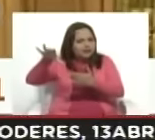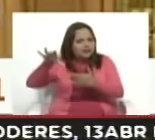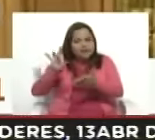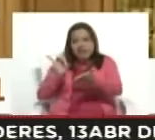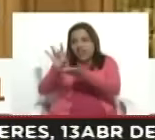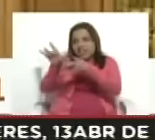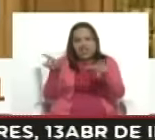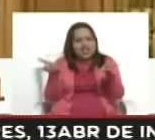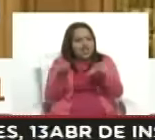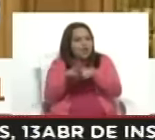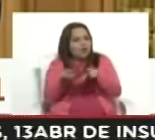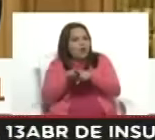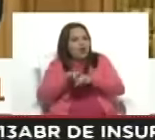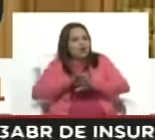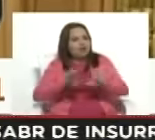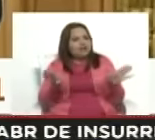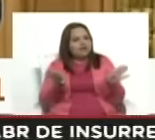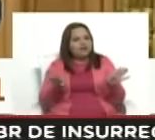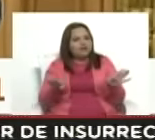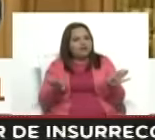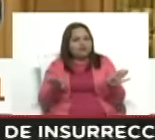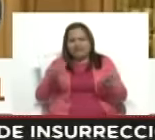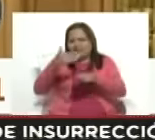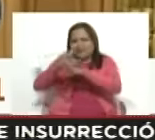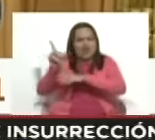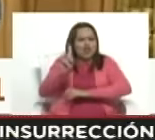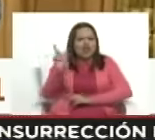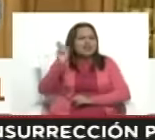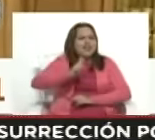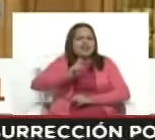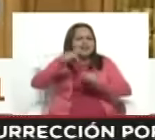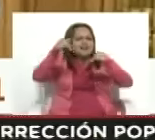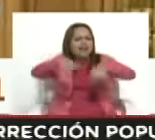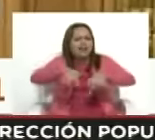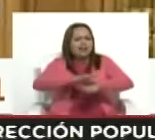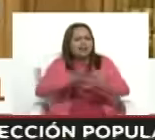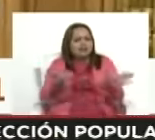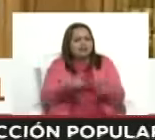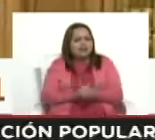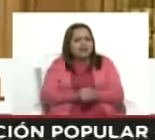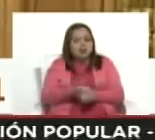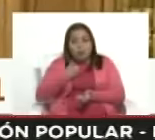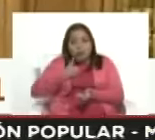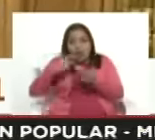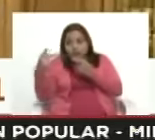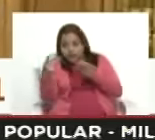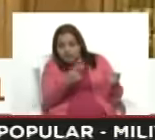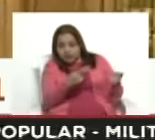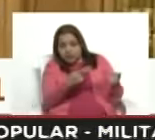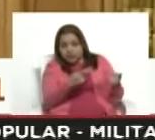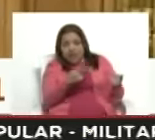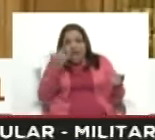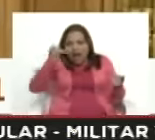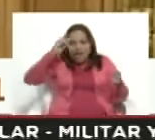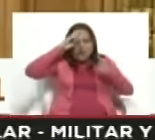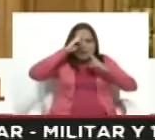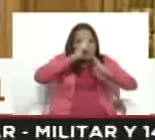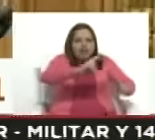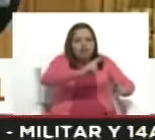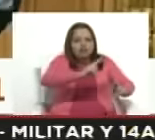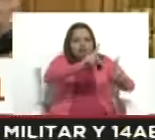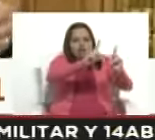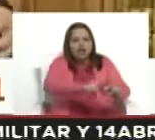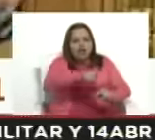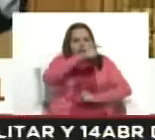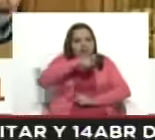vino. No hacen falta aquí. Venga todo el que quiera, con respeto. Con respeto.